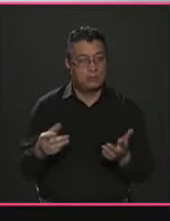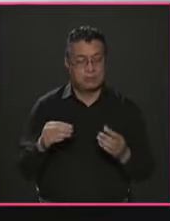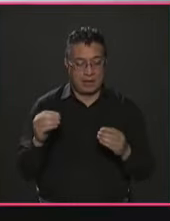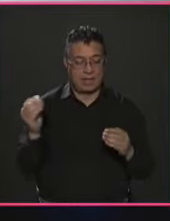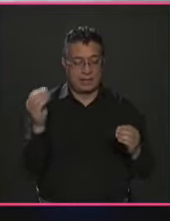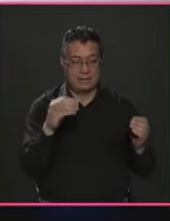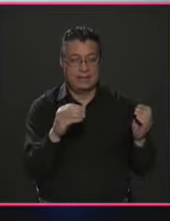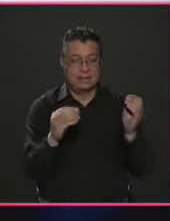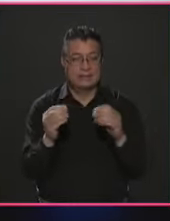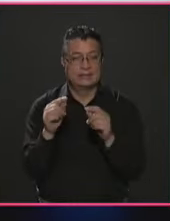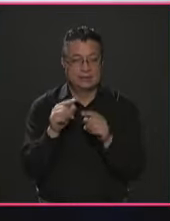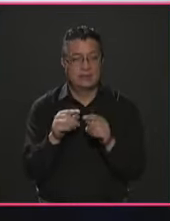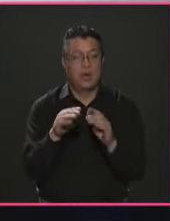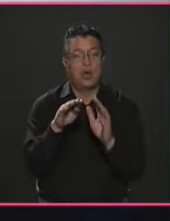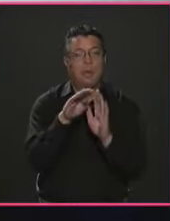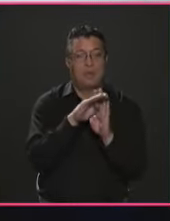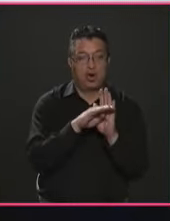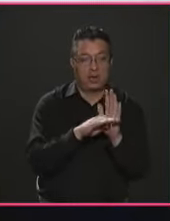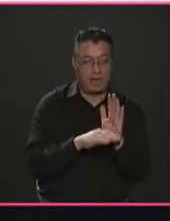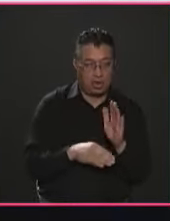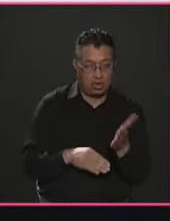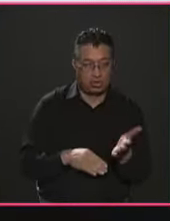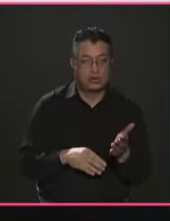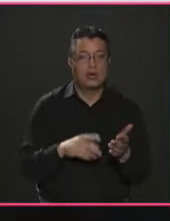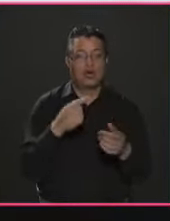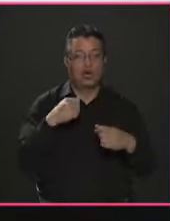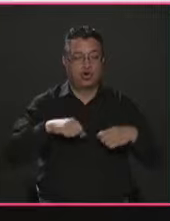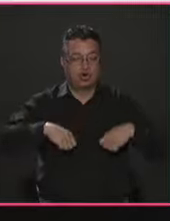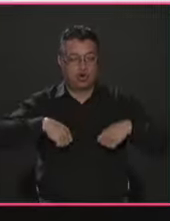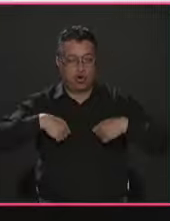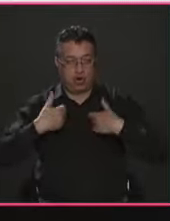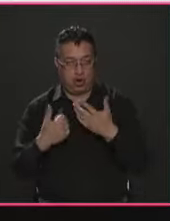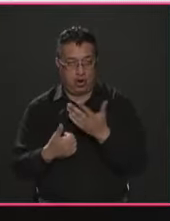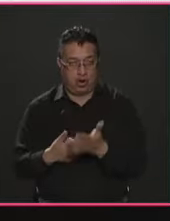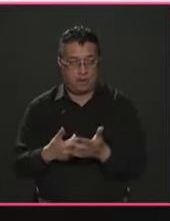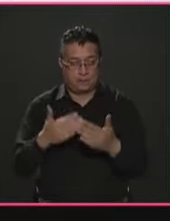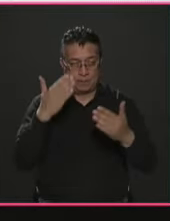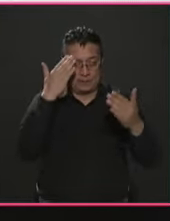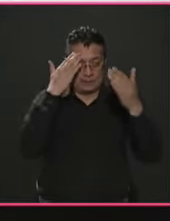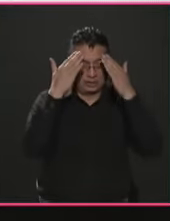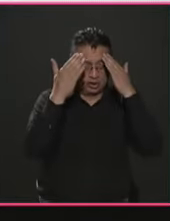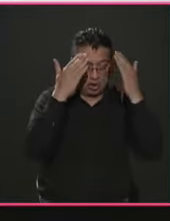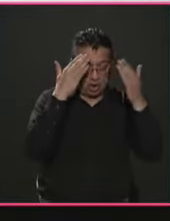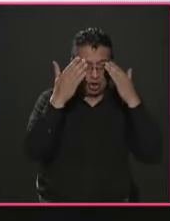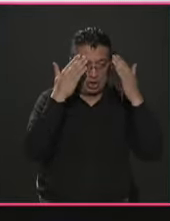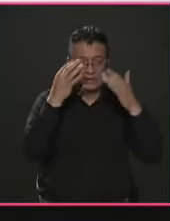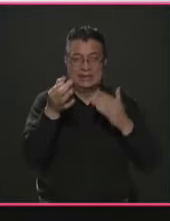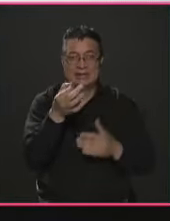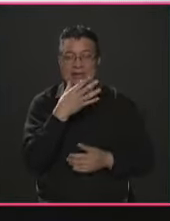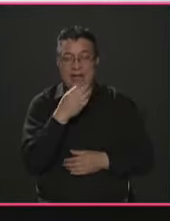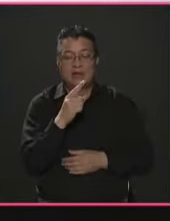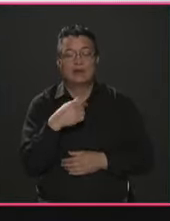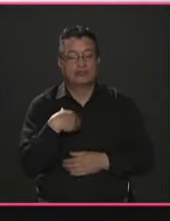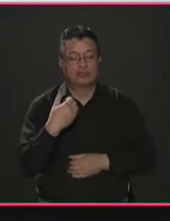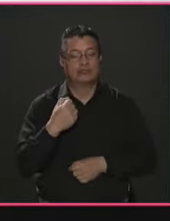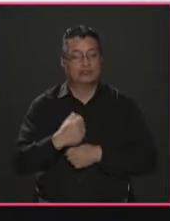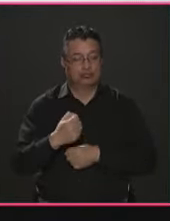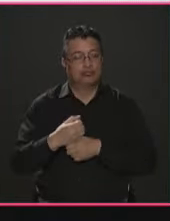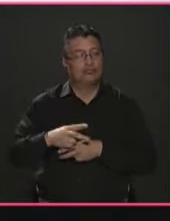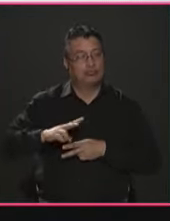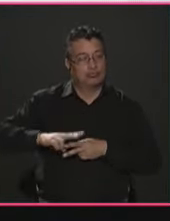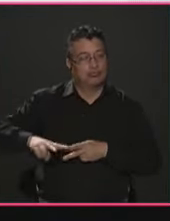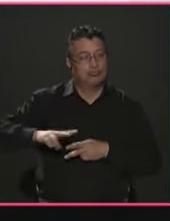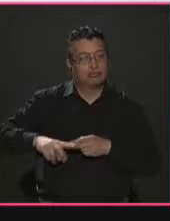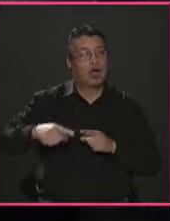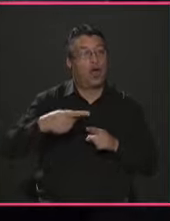diseñador con programador con jóvenes con psicólogos psiquiatra hemos estado desarrollando